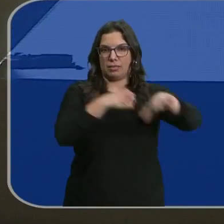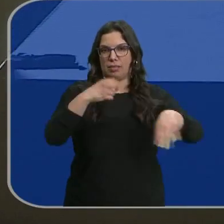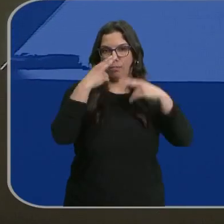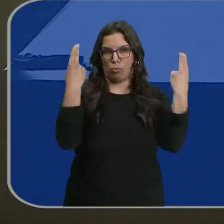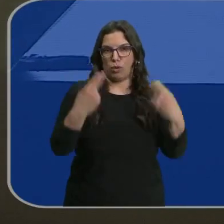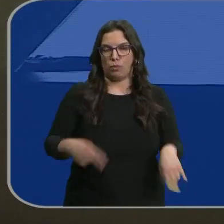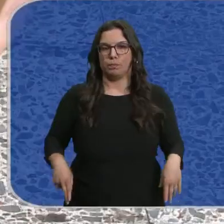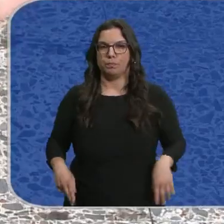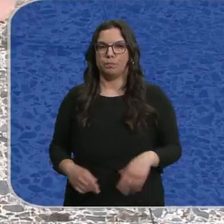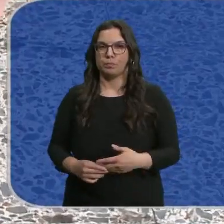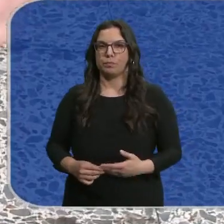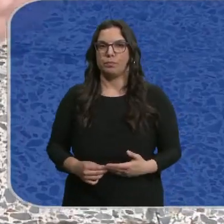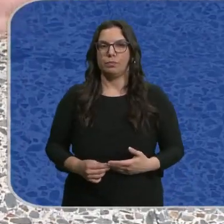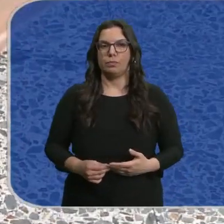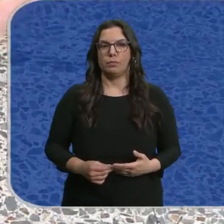públicas.